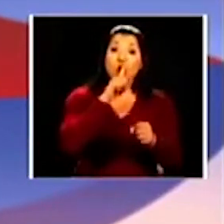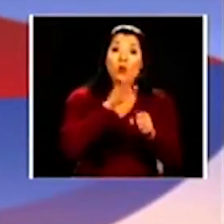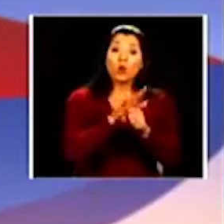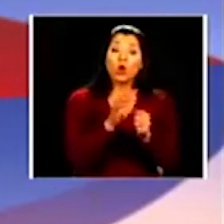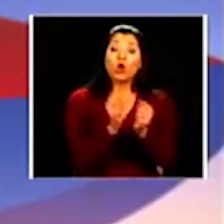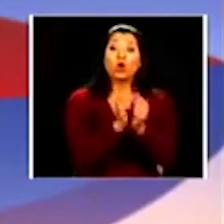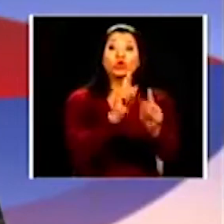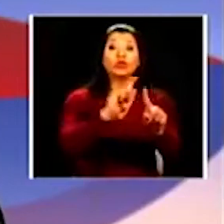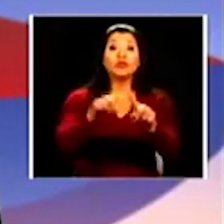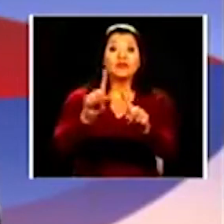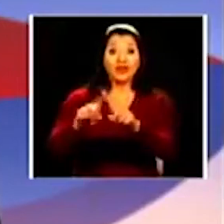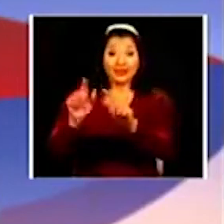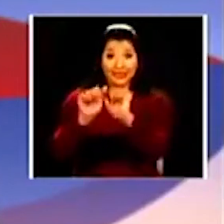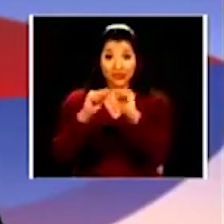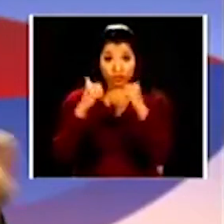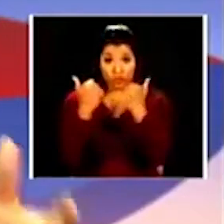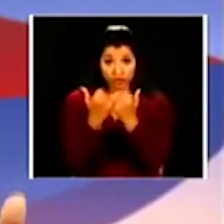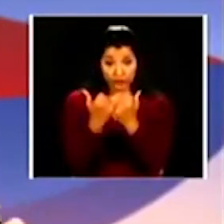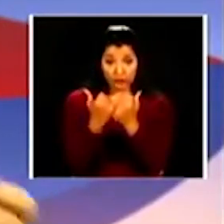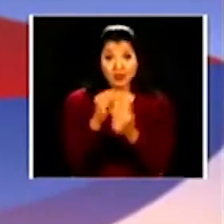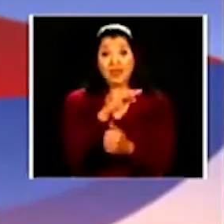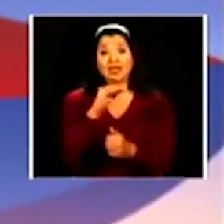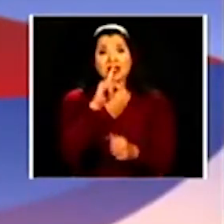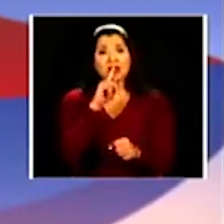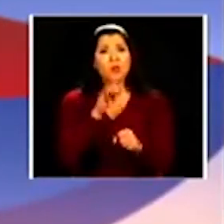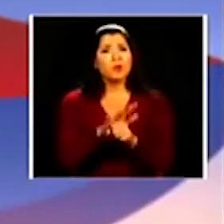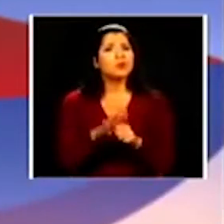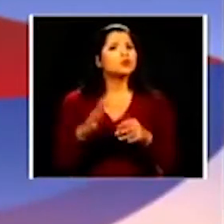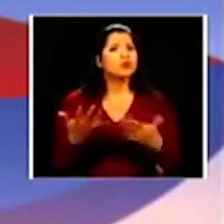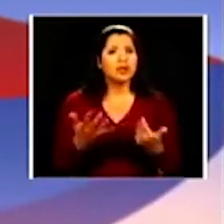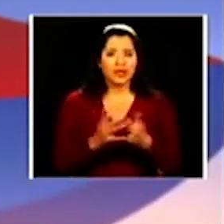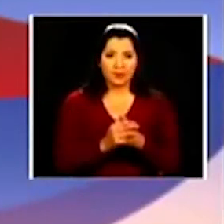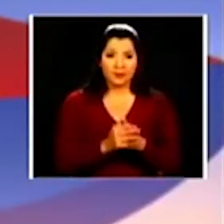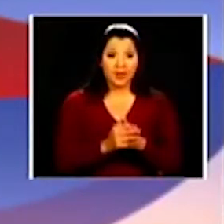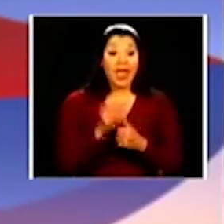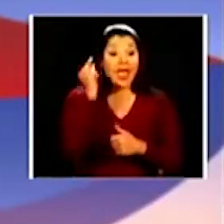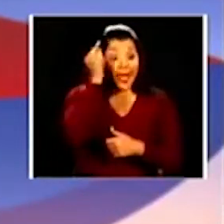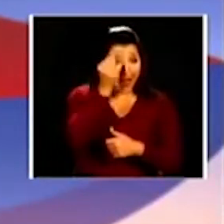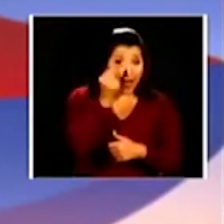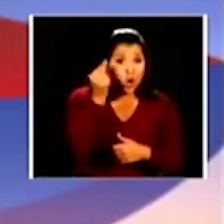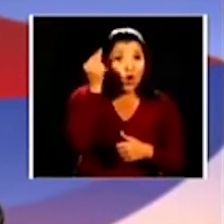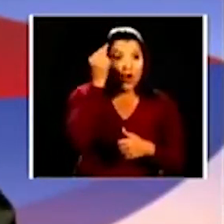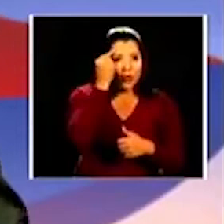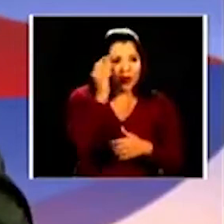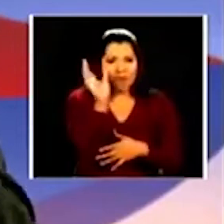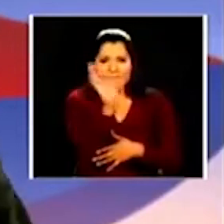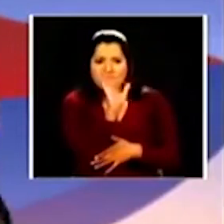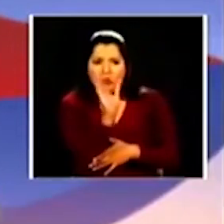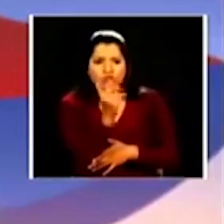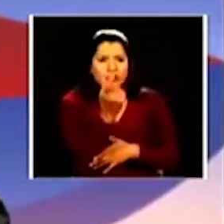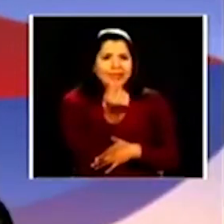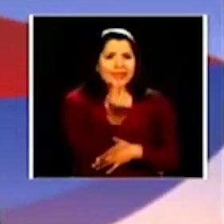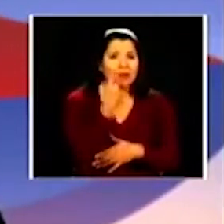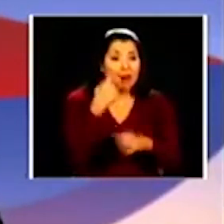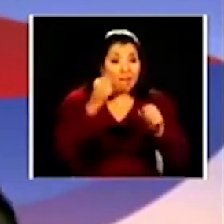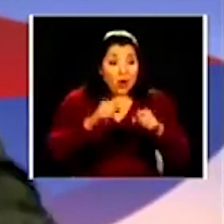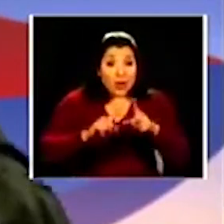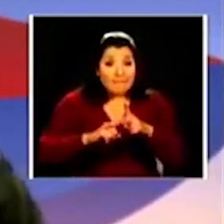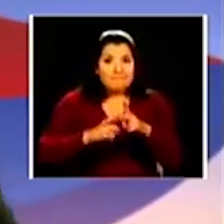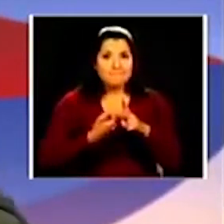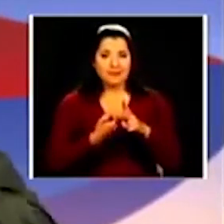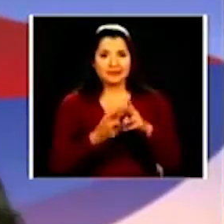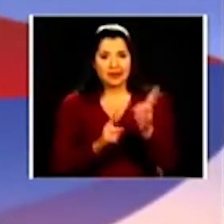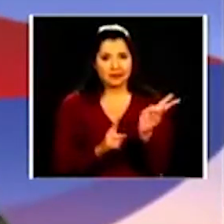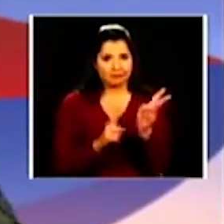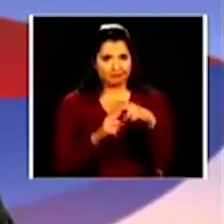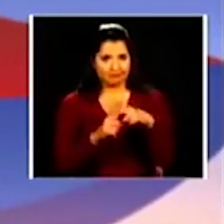protección animal, y el compromiso va desde la línea, desde que desde el gobierno se busquen los recursos para empezar a implementar esta ley, en efecto